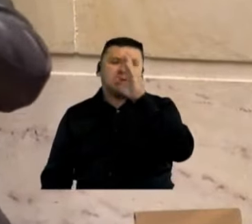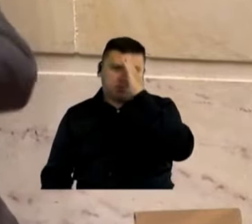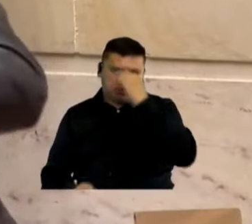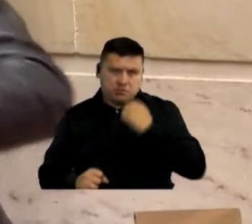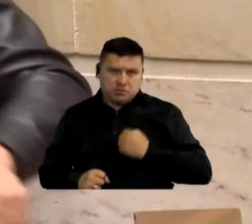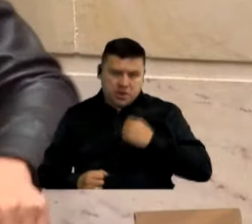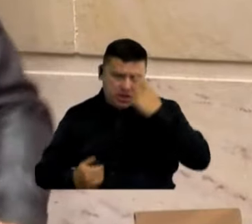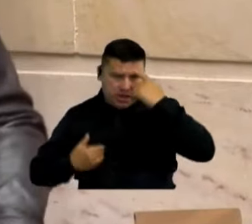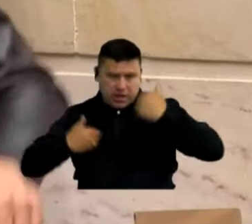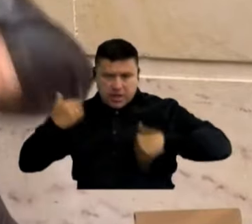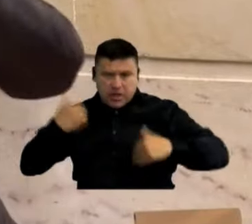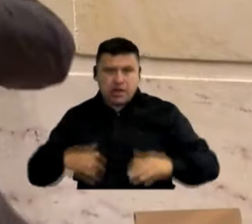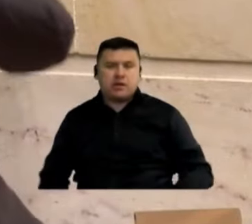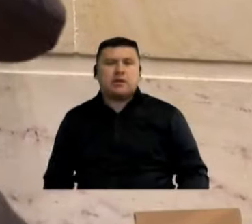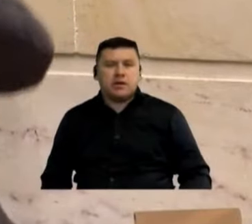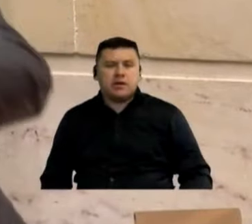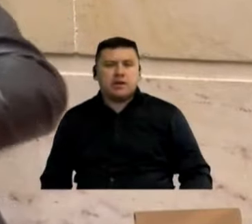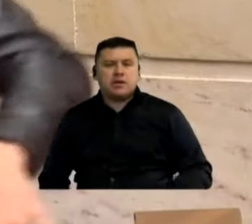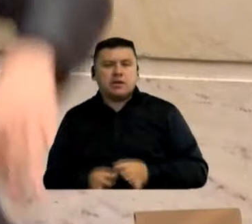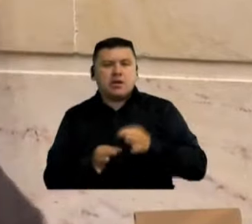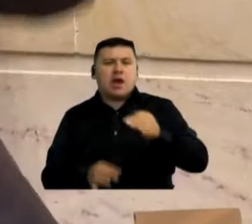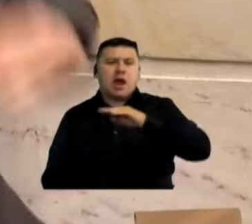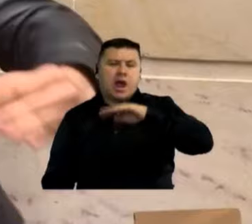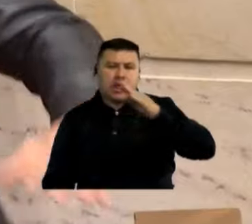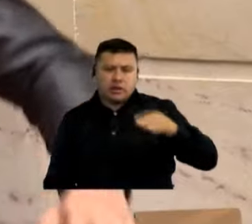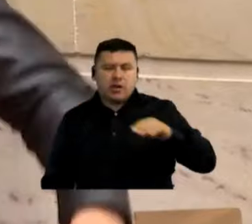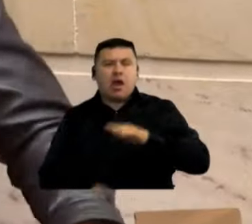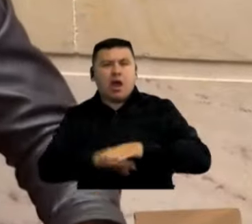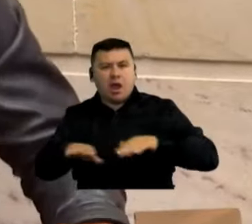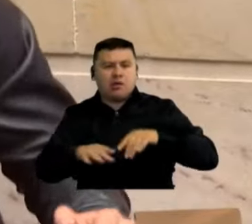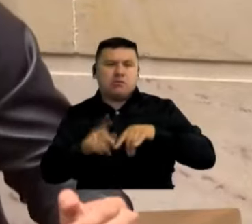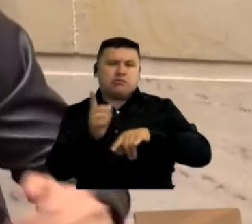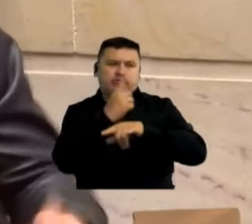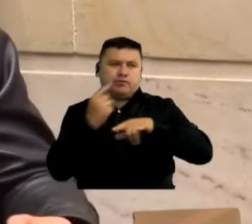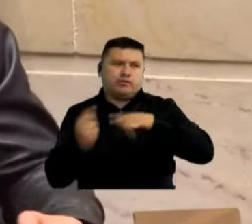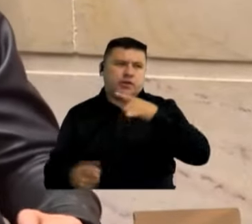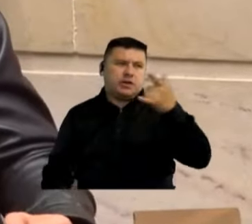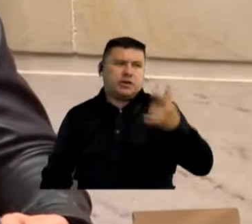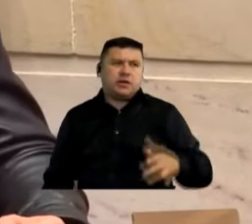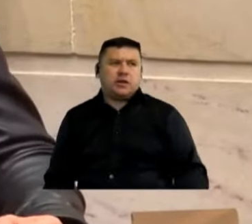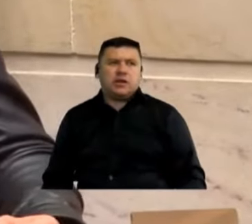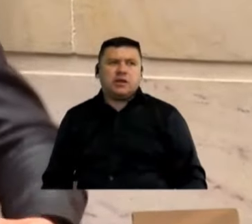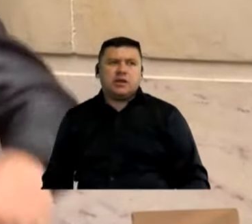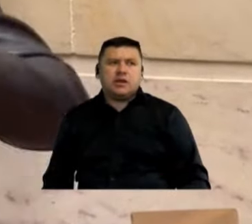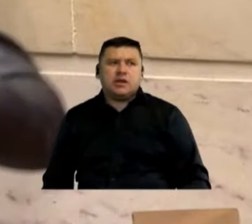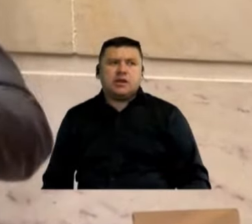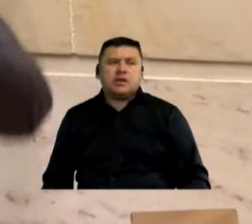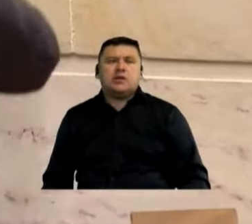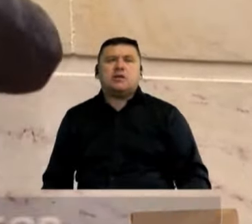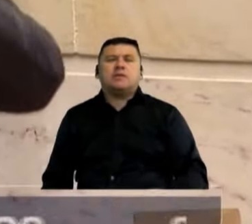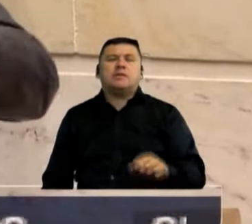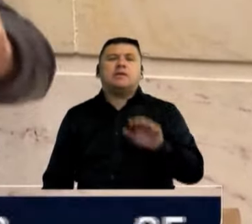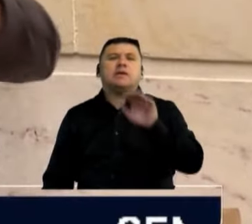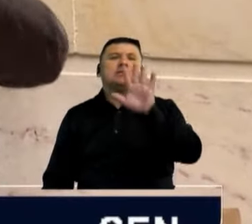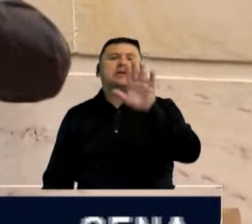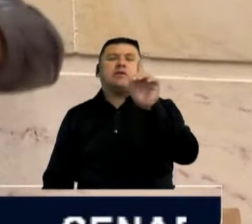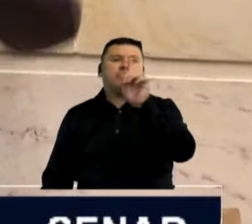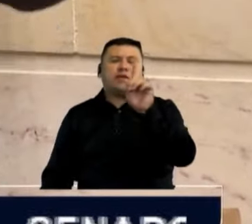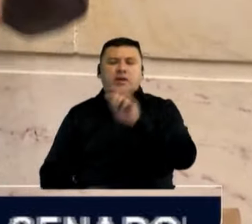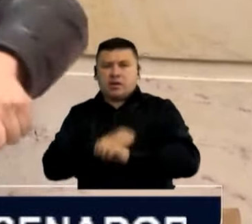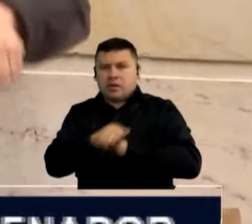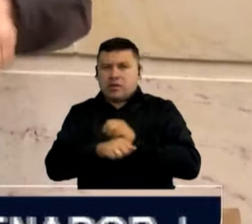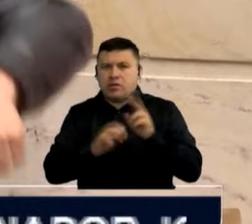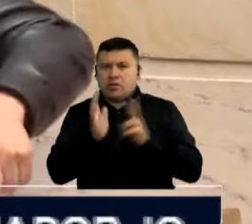militares quedaron heridos en Anorí, Antioquia, por la caída de otro helicóptero. El 5 de febrero